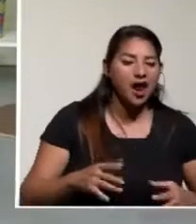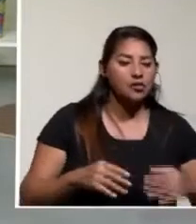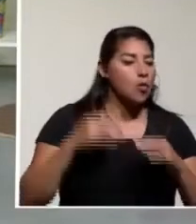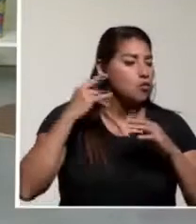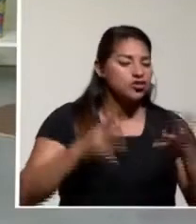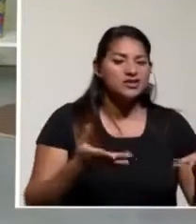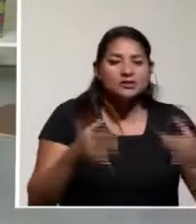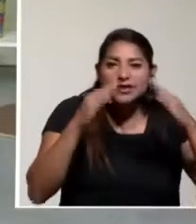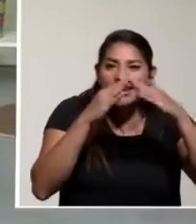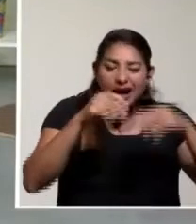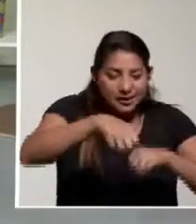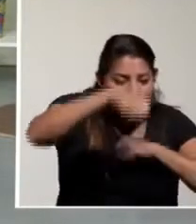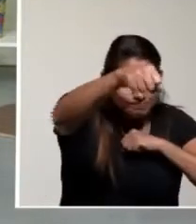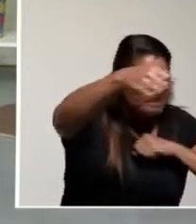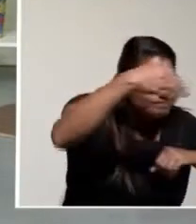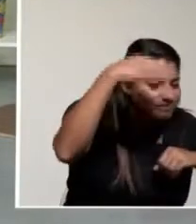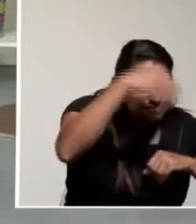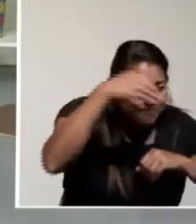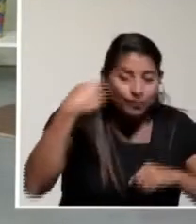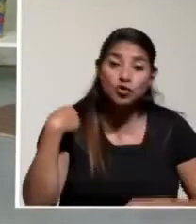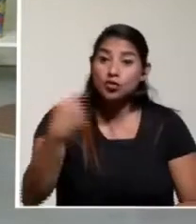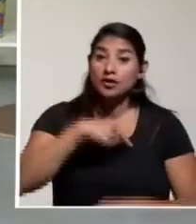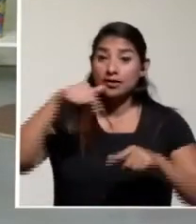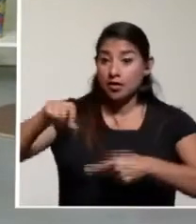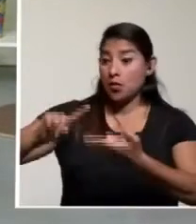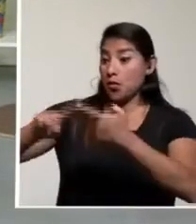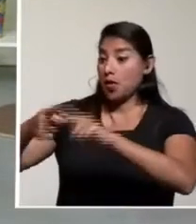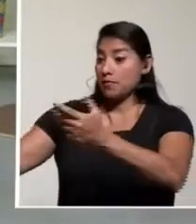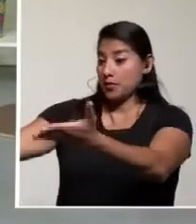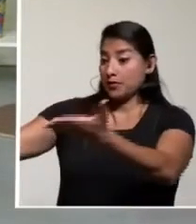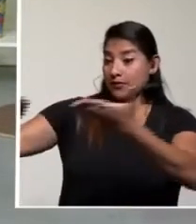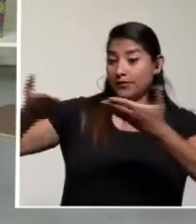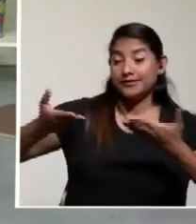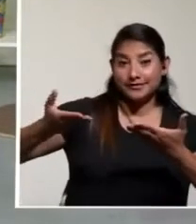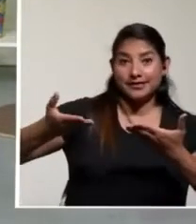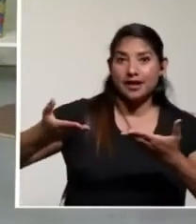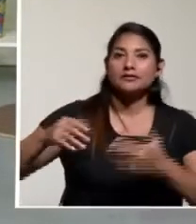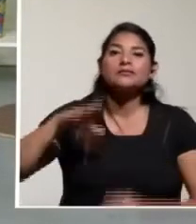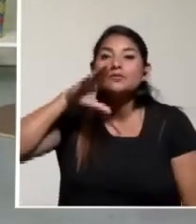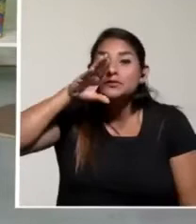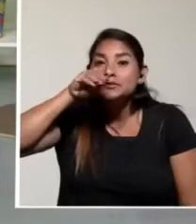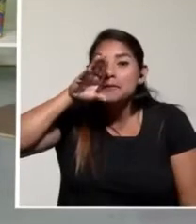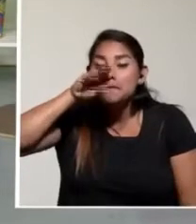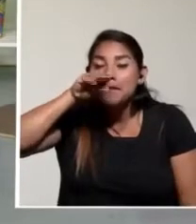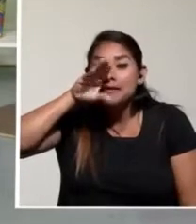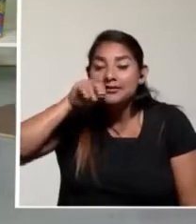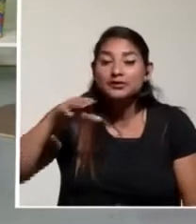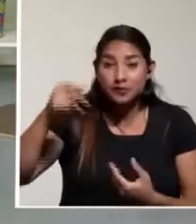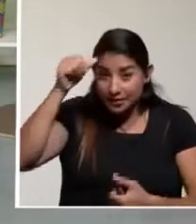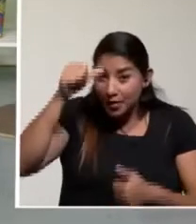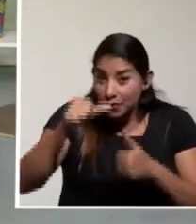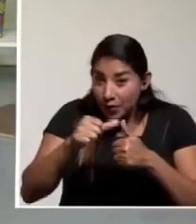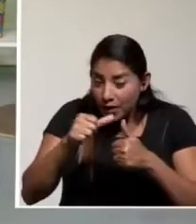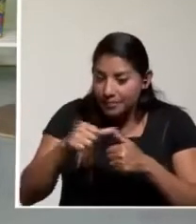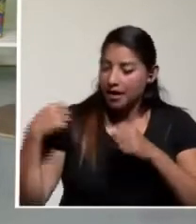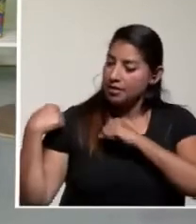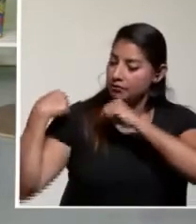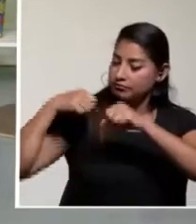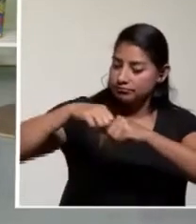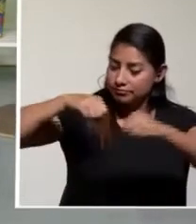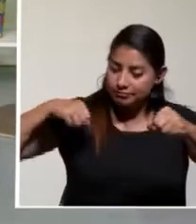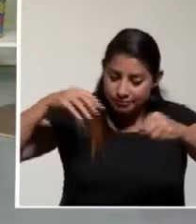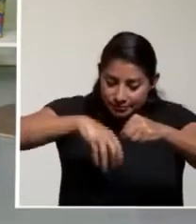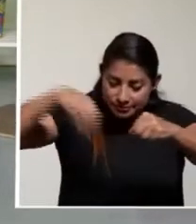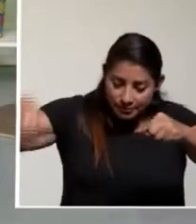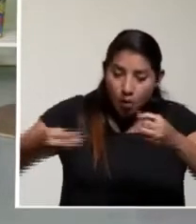el que tengan en la casa. Y nosotros tenemos un amigo que nos trae uno, es nuestro perrito. ¿Se acuerda? Sí. Que la mochilita saca